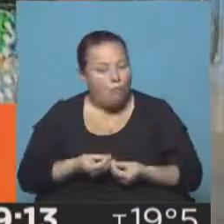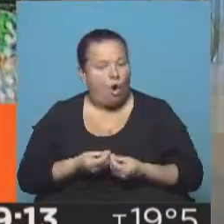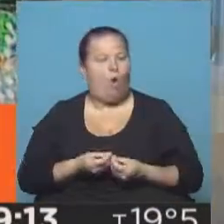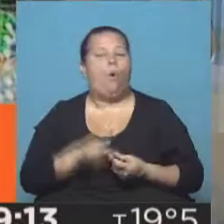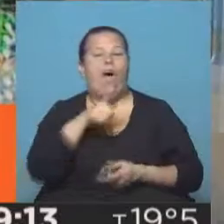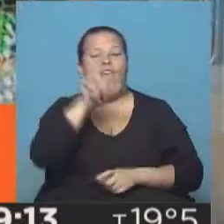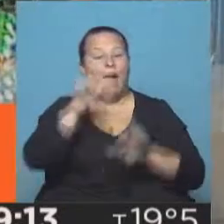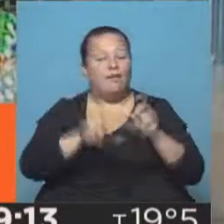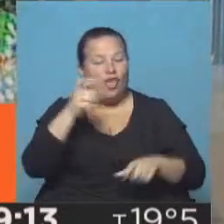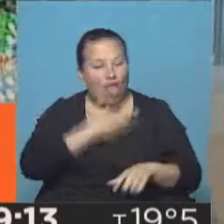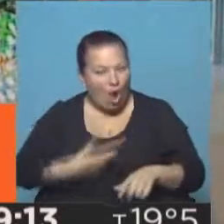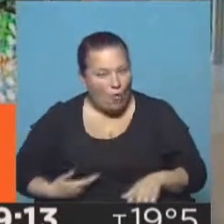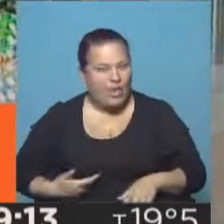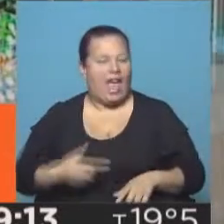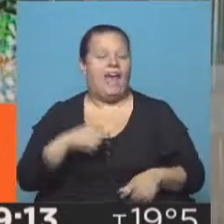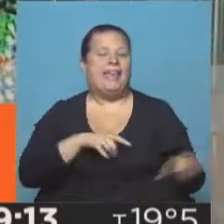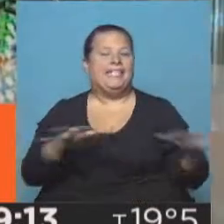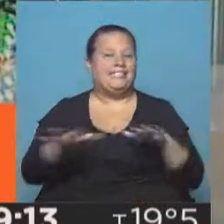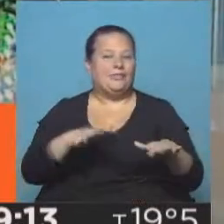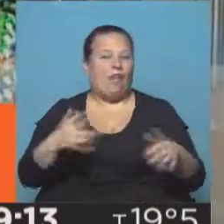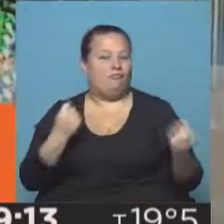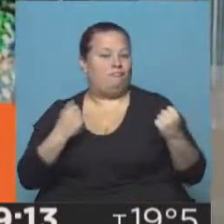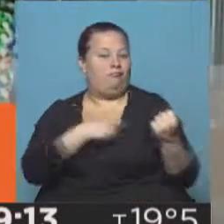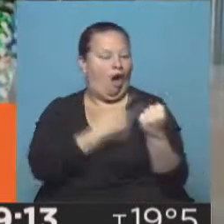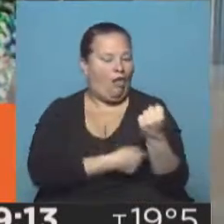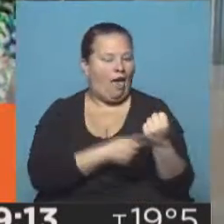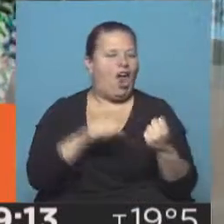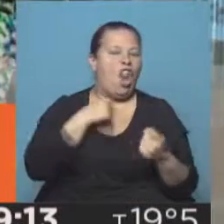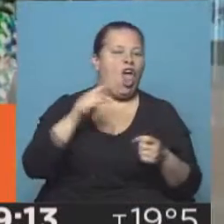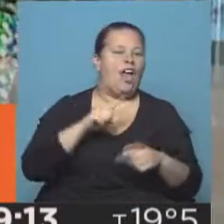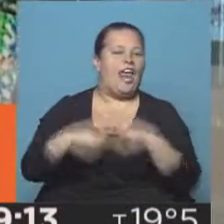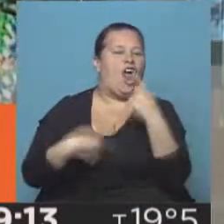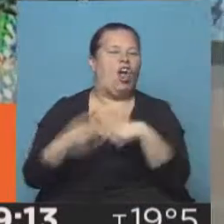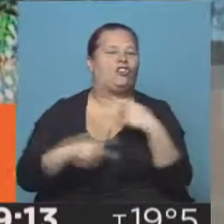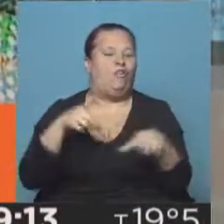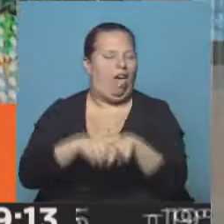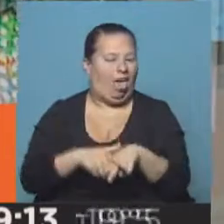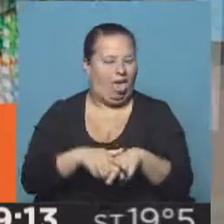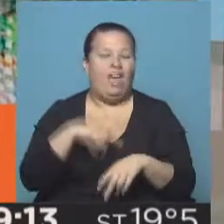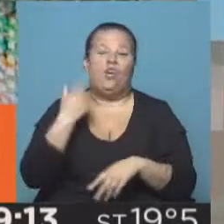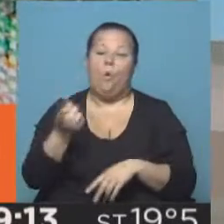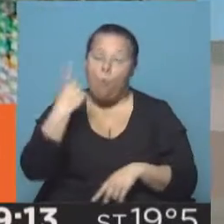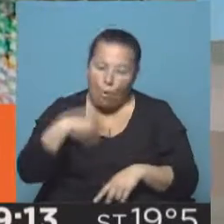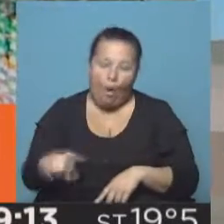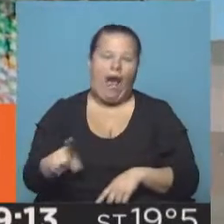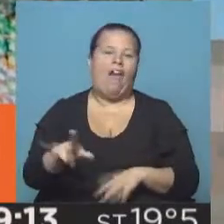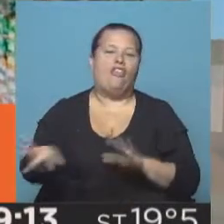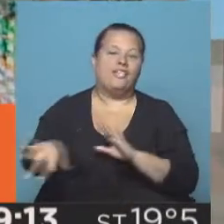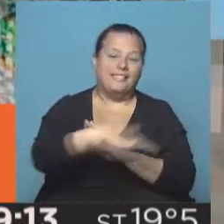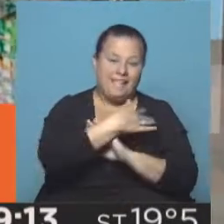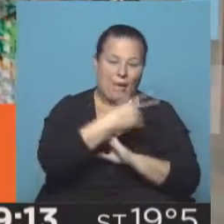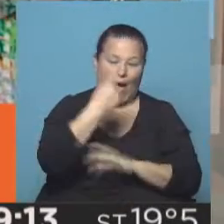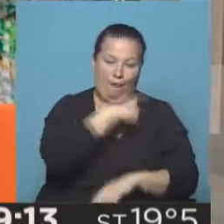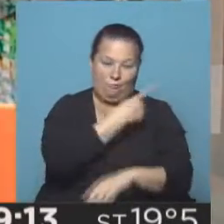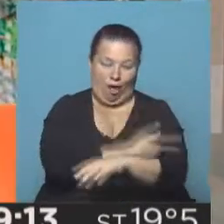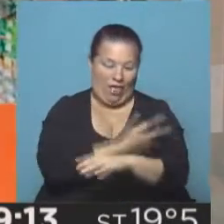estos funcionarios se encuentran en situación de poder, evitan que las causas avancen. Es decir, que recién cuando hay una retirada de ese